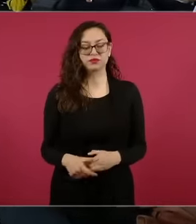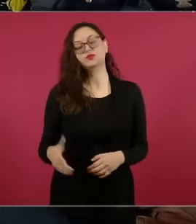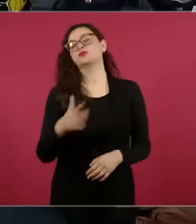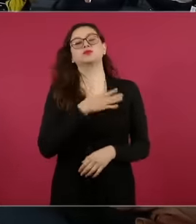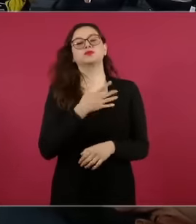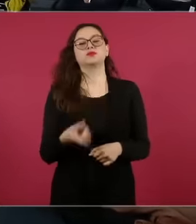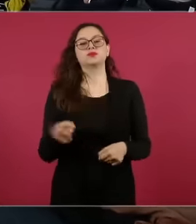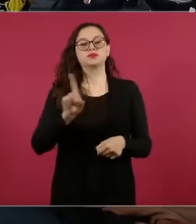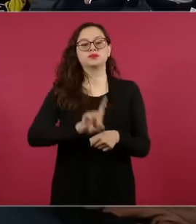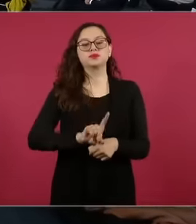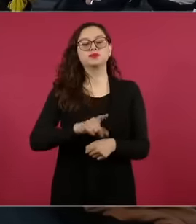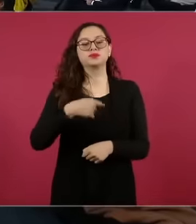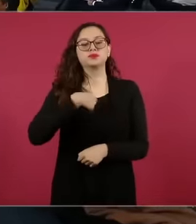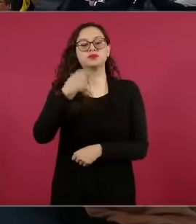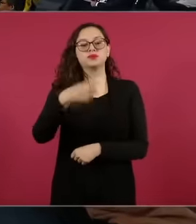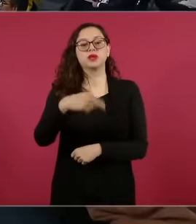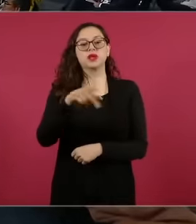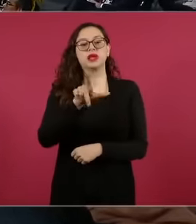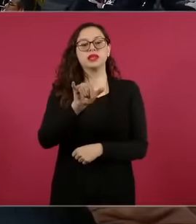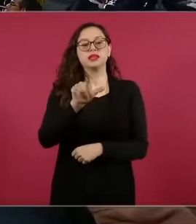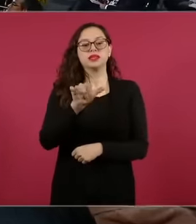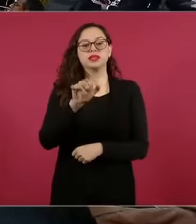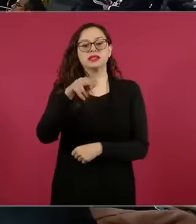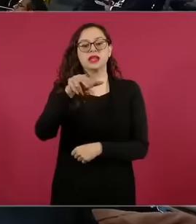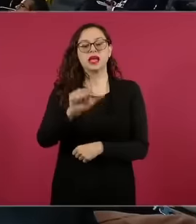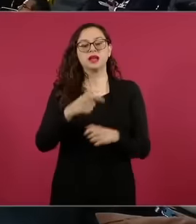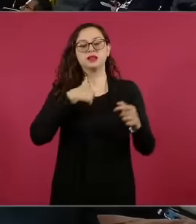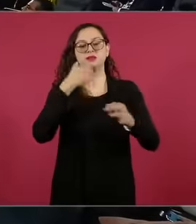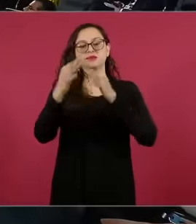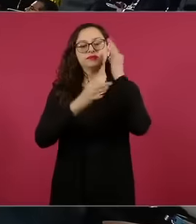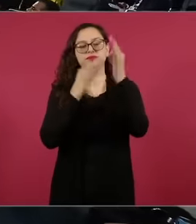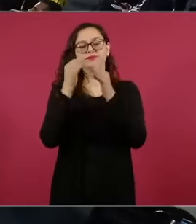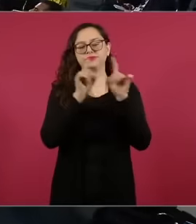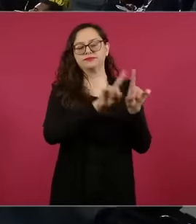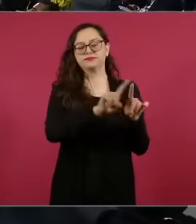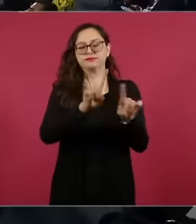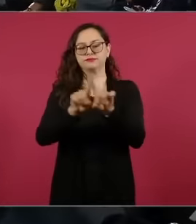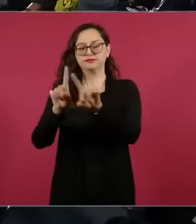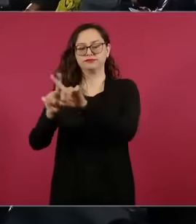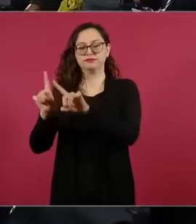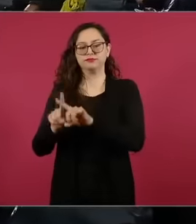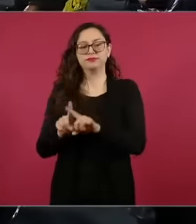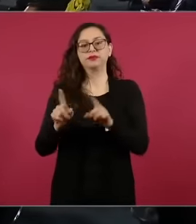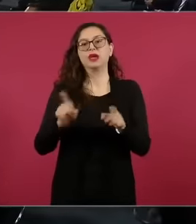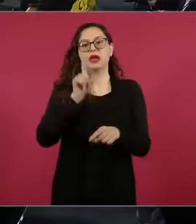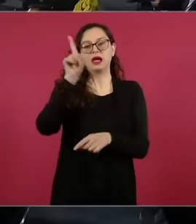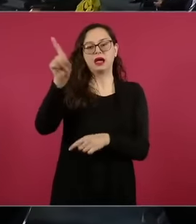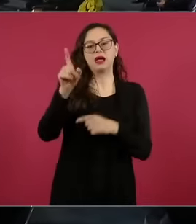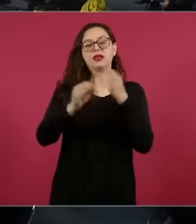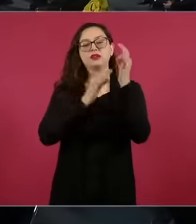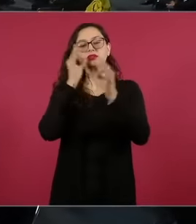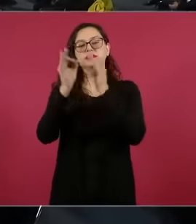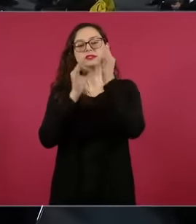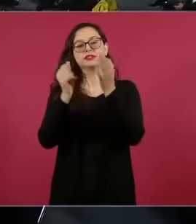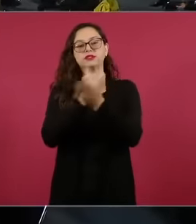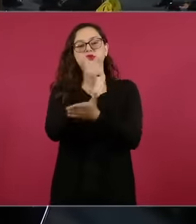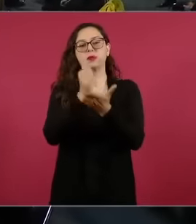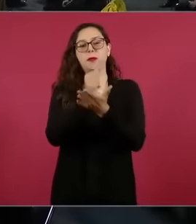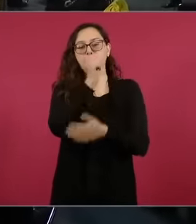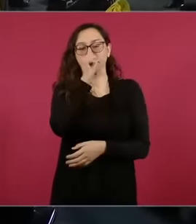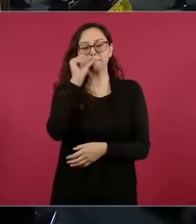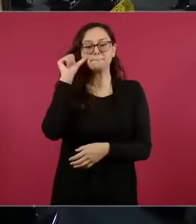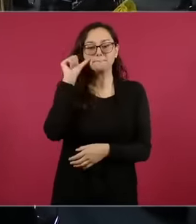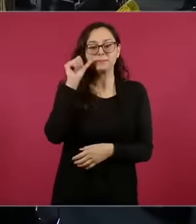Buenos días, Liliana Piña de tiempo.com.mx y puentelibre.mx en Ciudad Juárez. Presidente, el Consejo